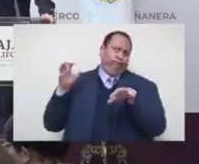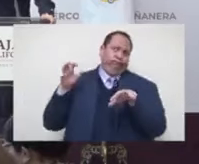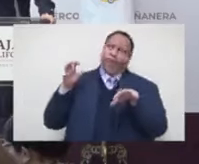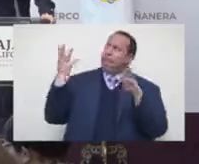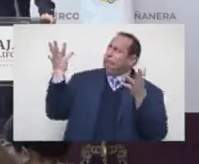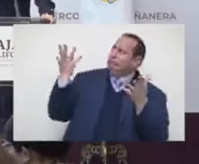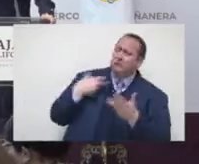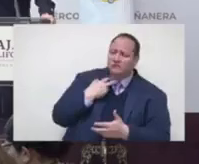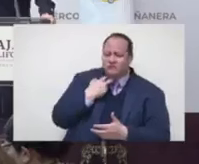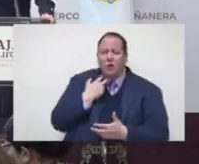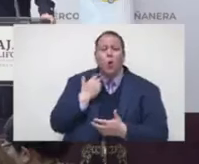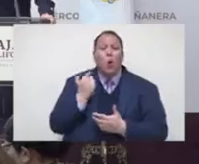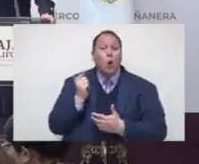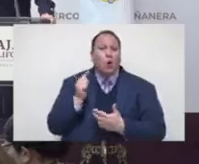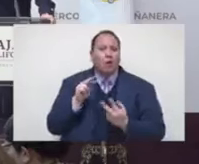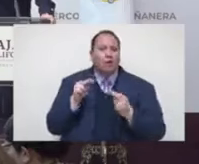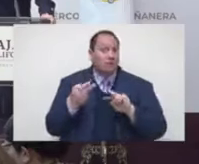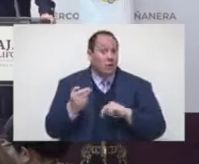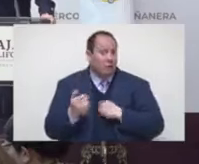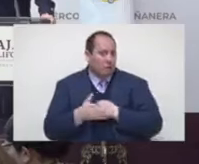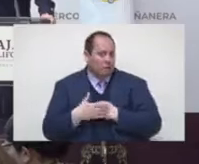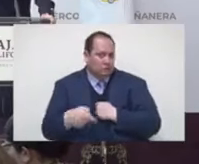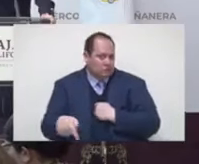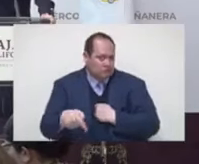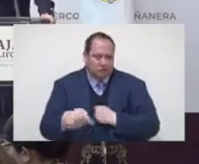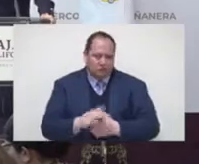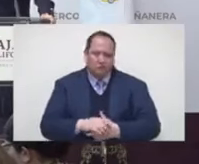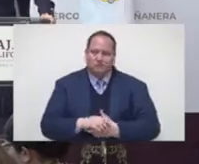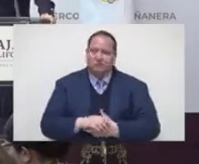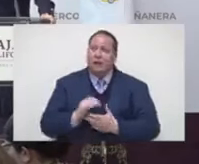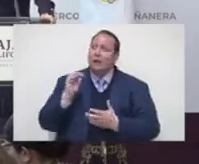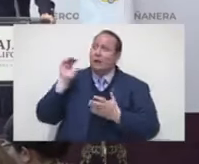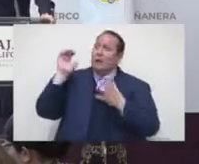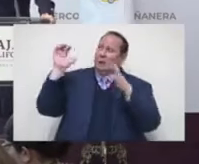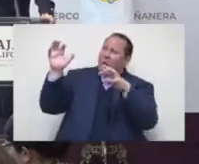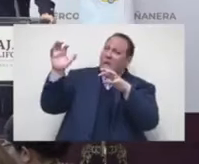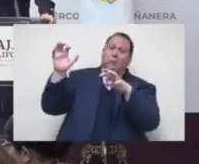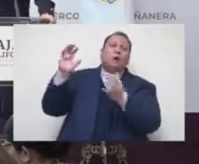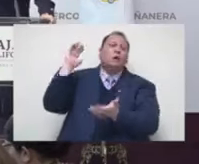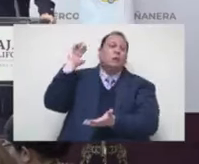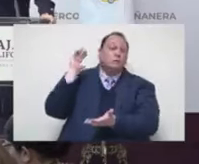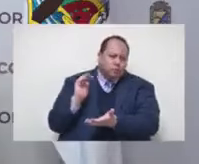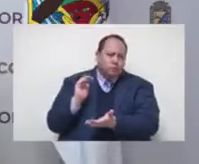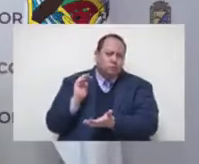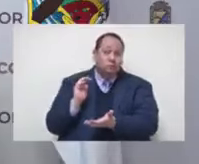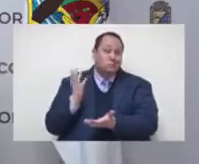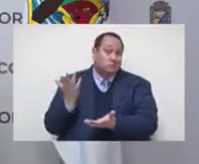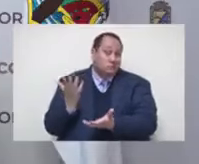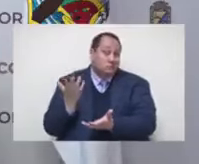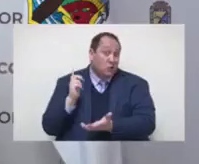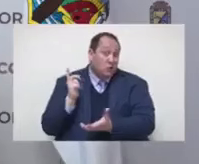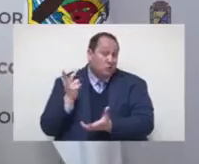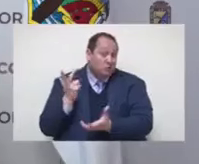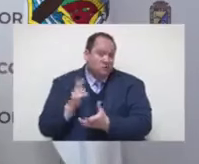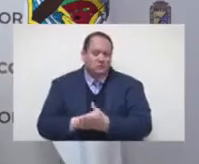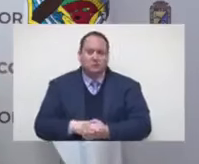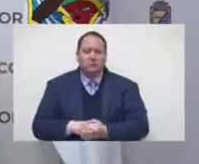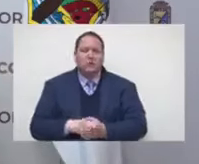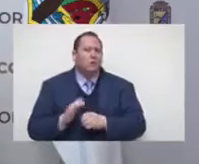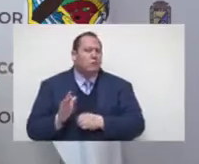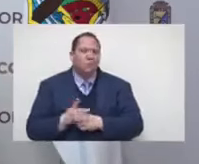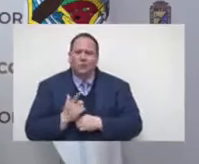se pronostica. Espero que en este caso sea al revés, que sea mucho más leve de lo que nos dice el pronóstico.